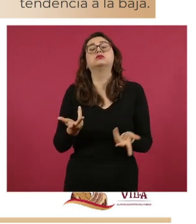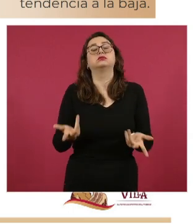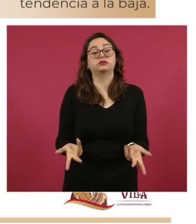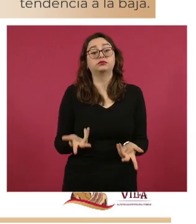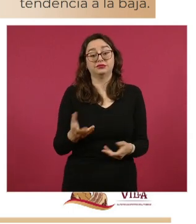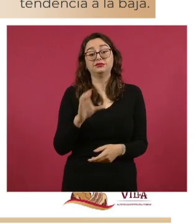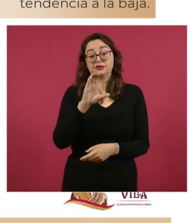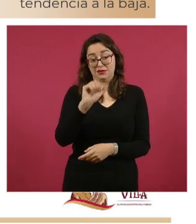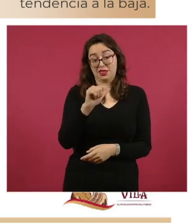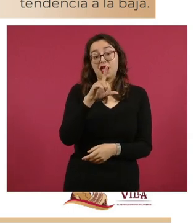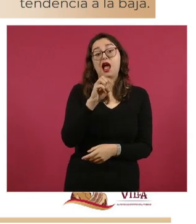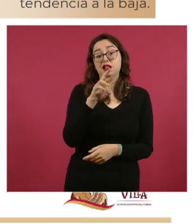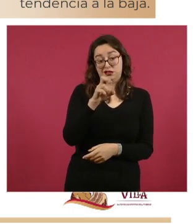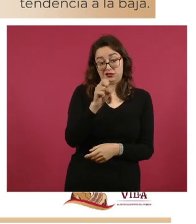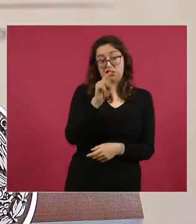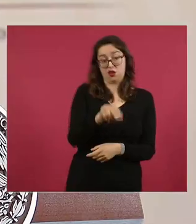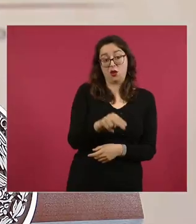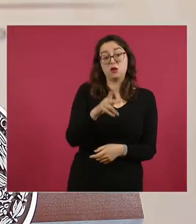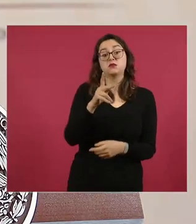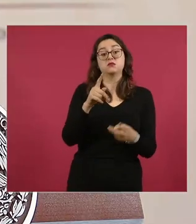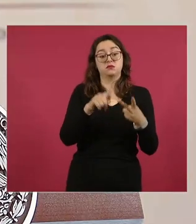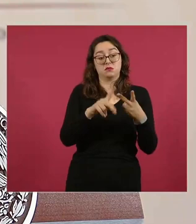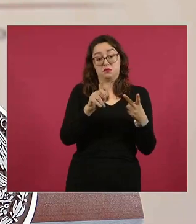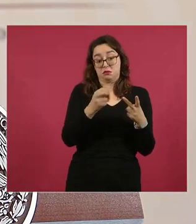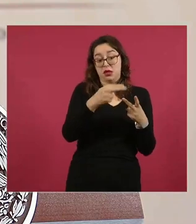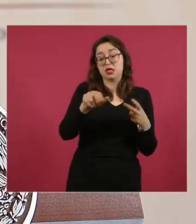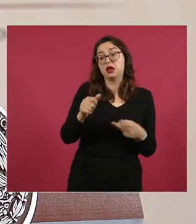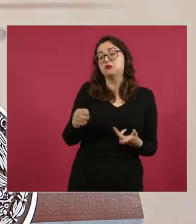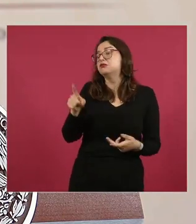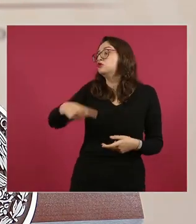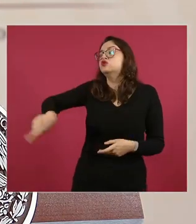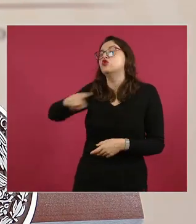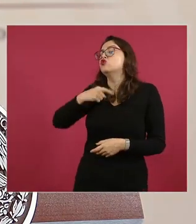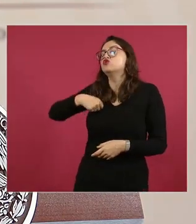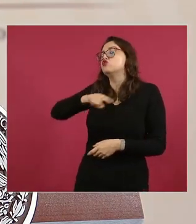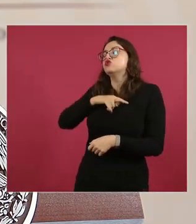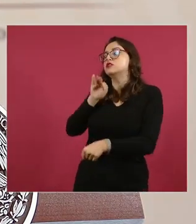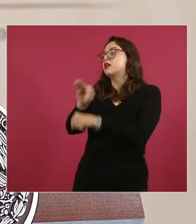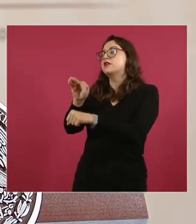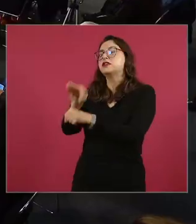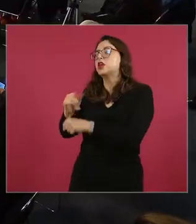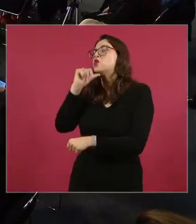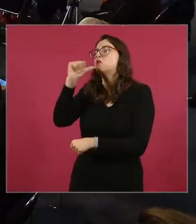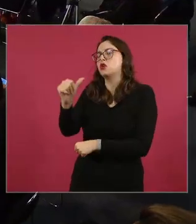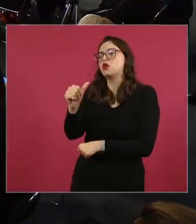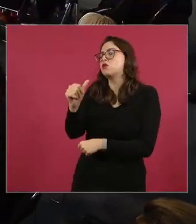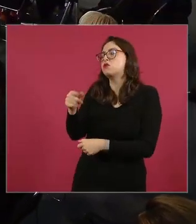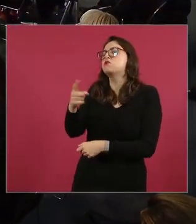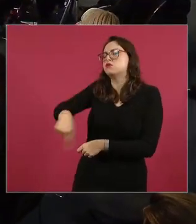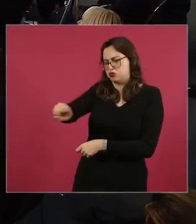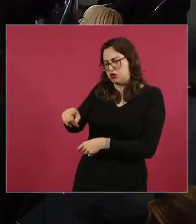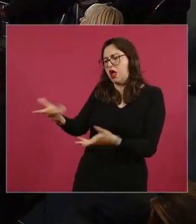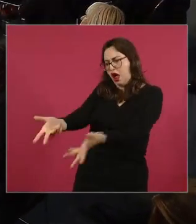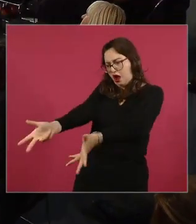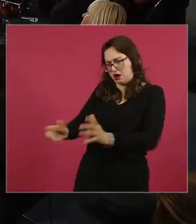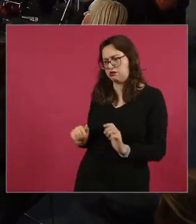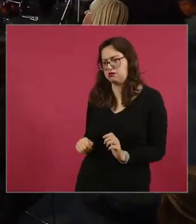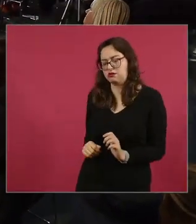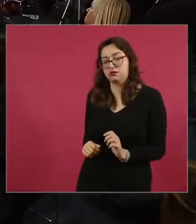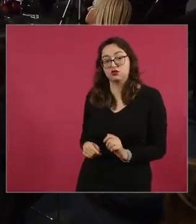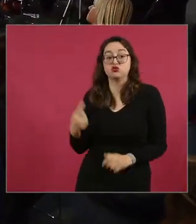de Calderón y de Peña y Calderón, ¿sí? También. Calderón y Peña.